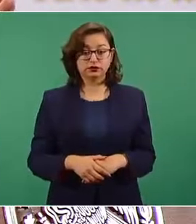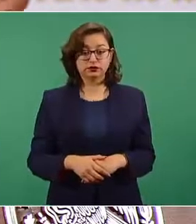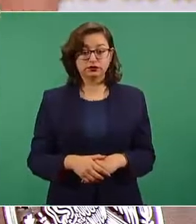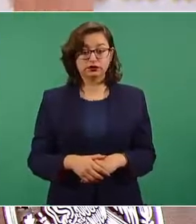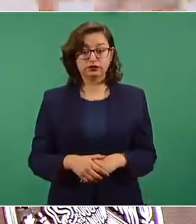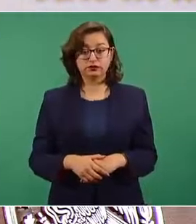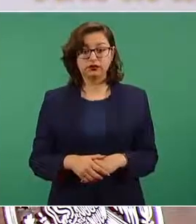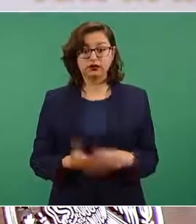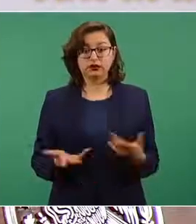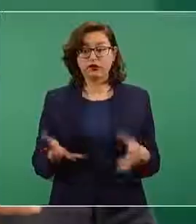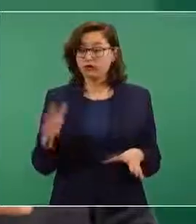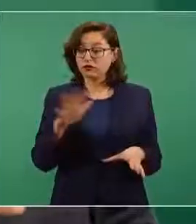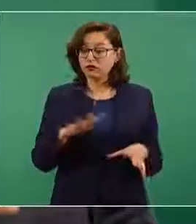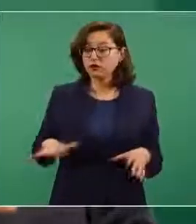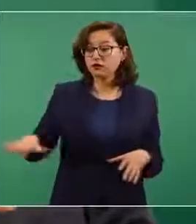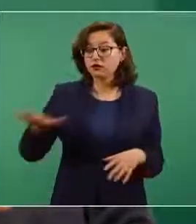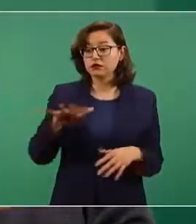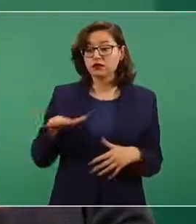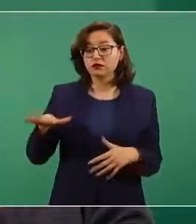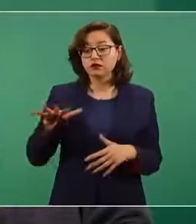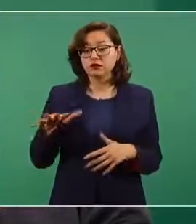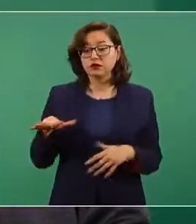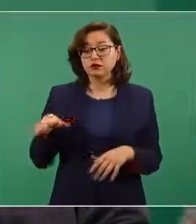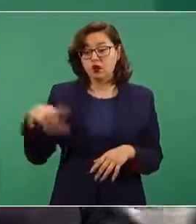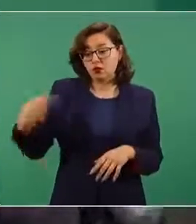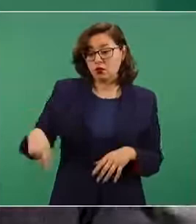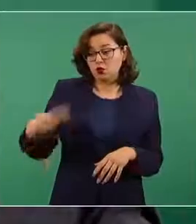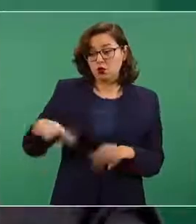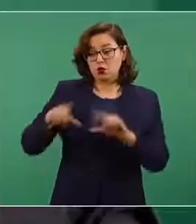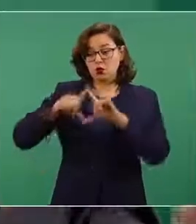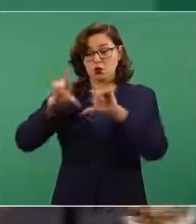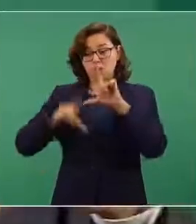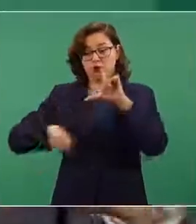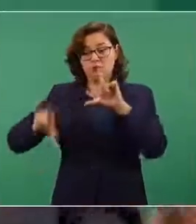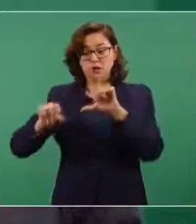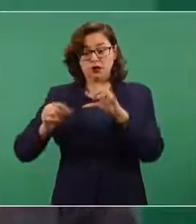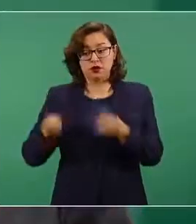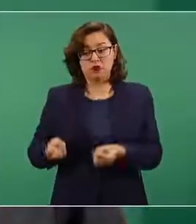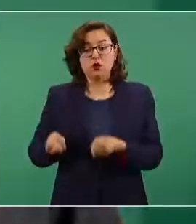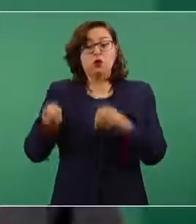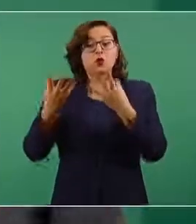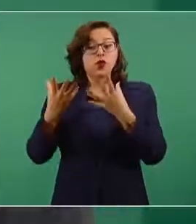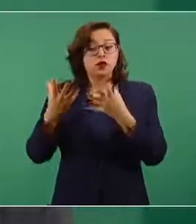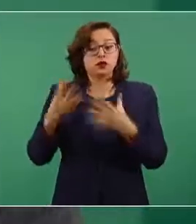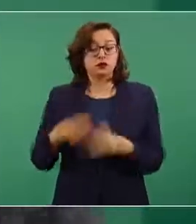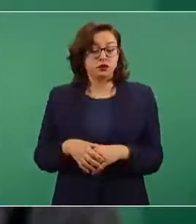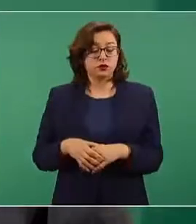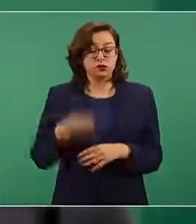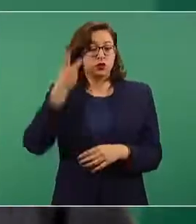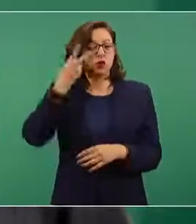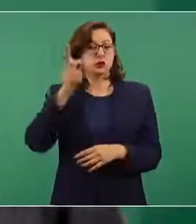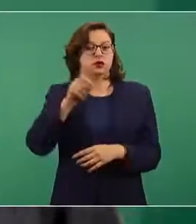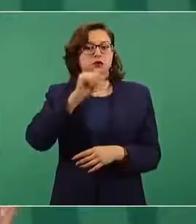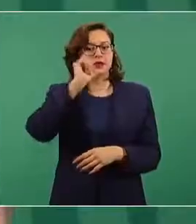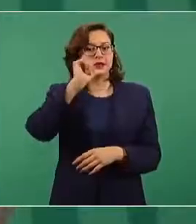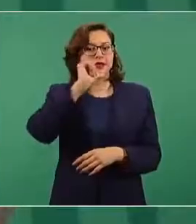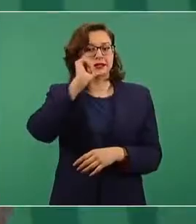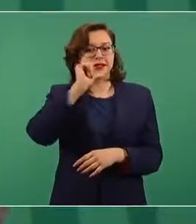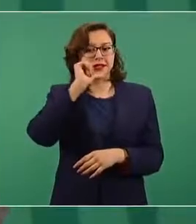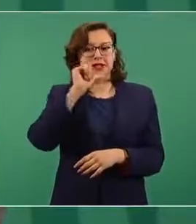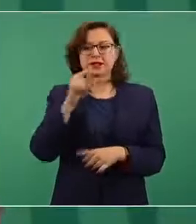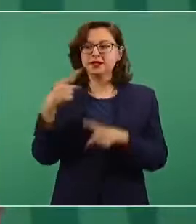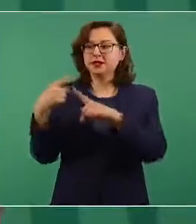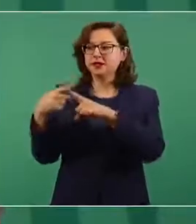superficie es terreno nacional. O sea que no hay